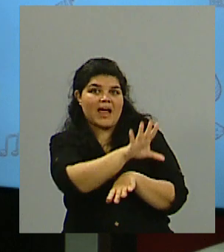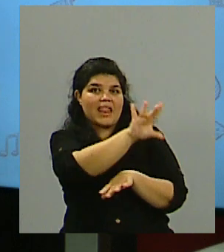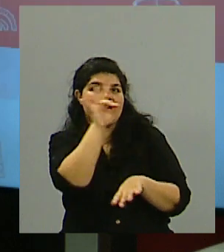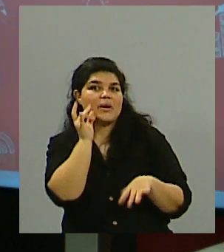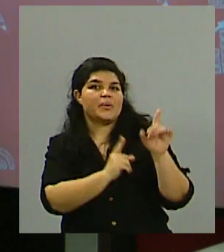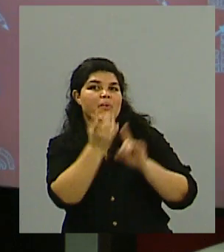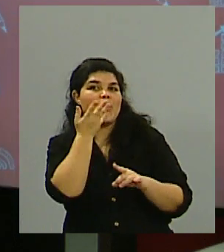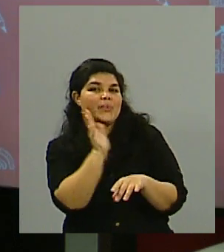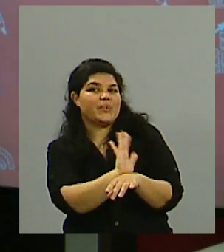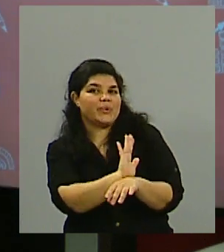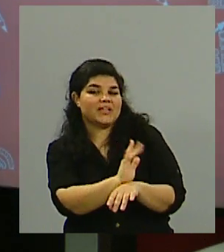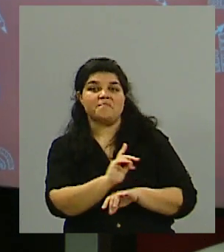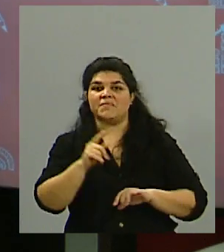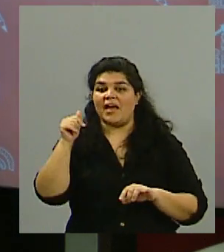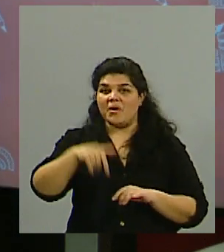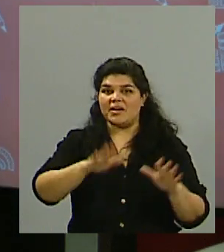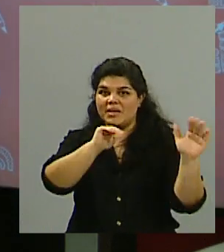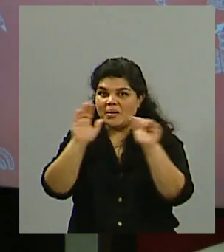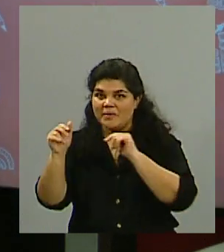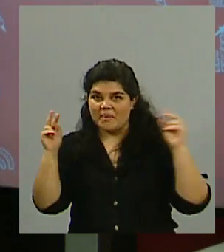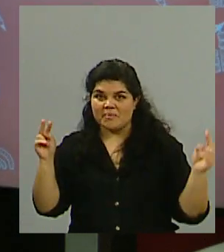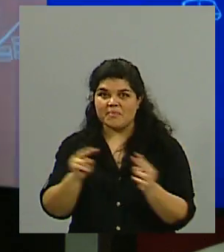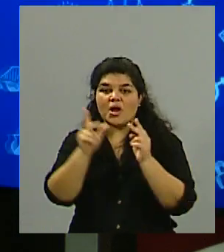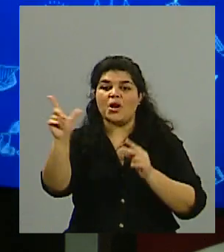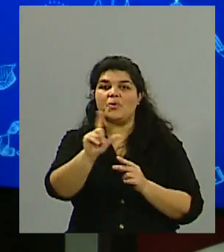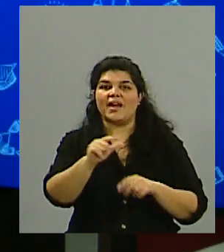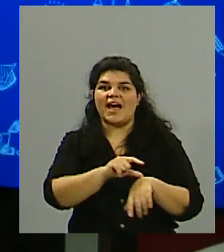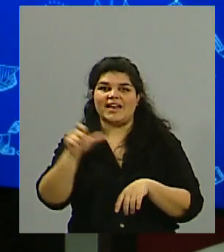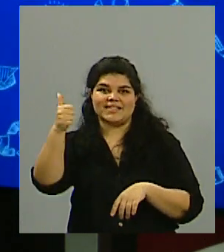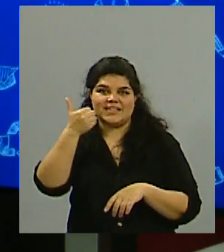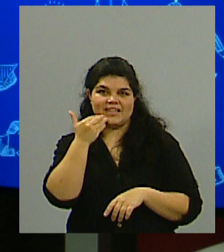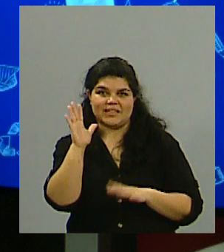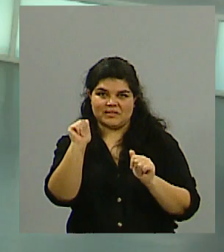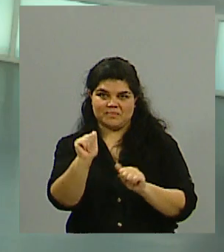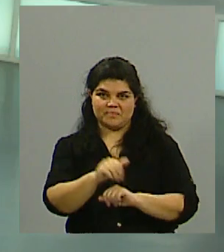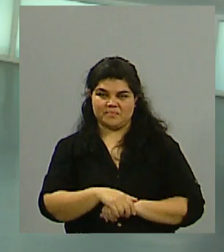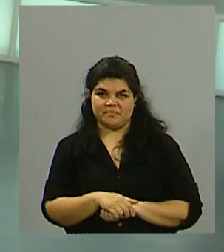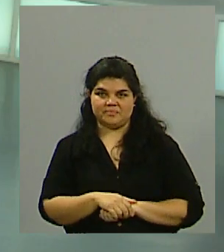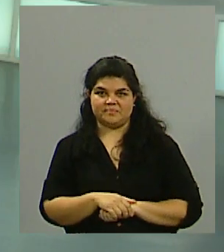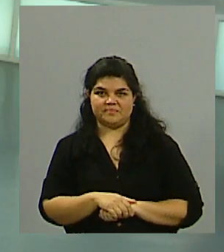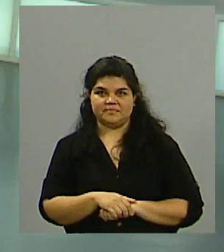tiempo para más, nos reencontramos el lunes a las 18 aquí en Señal Luz. Chau.